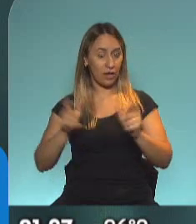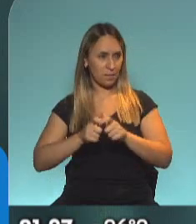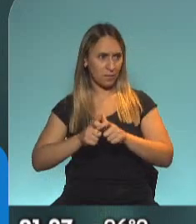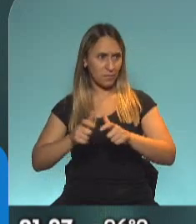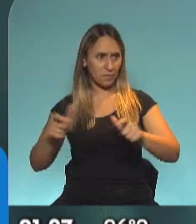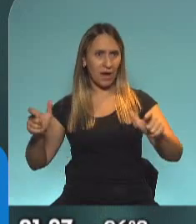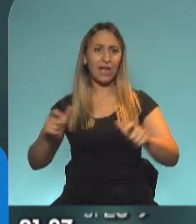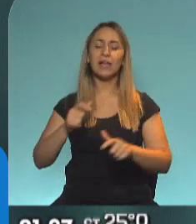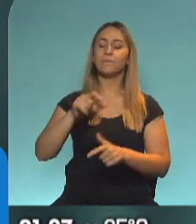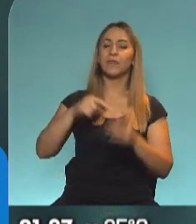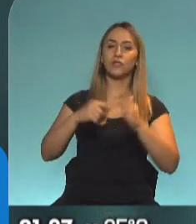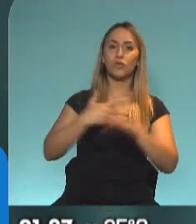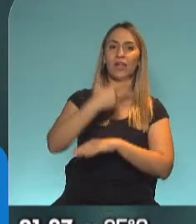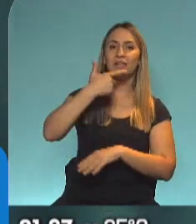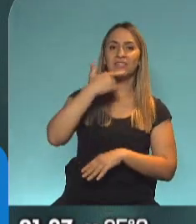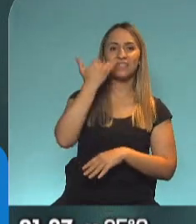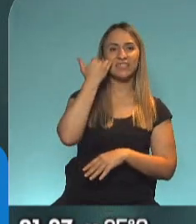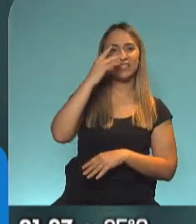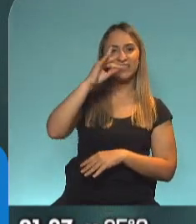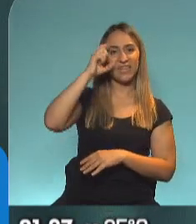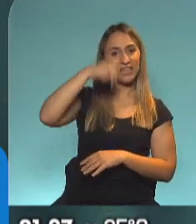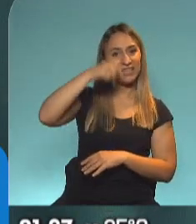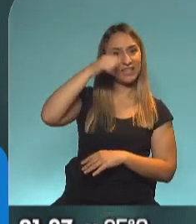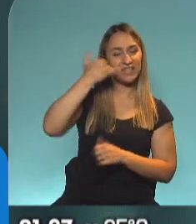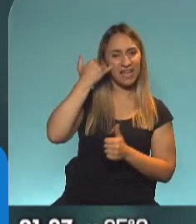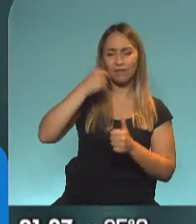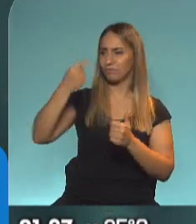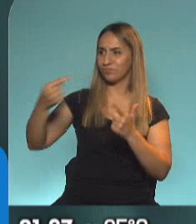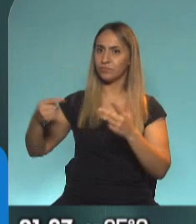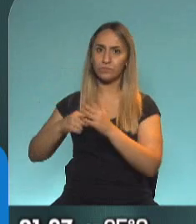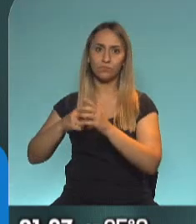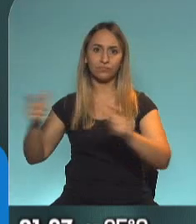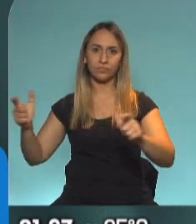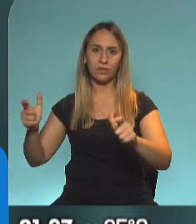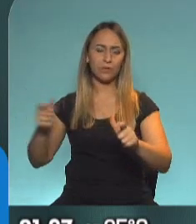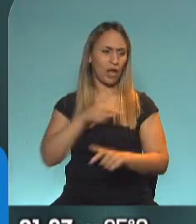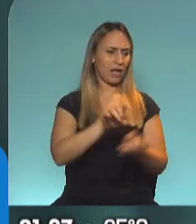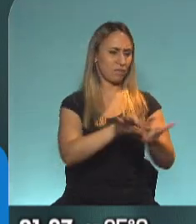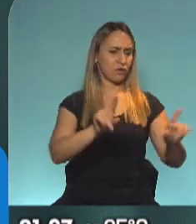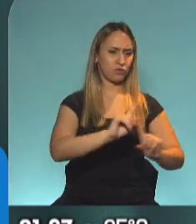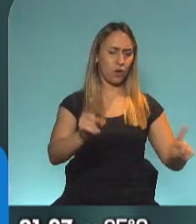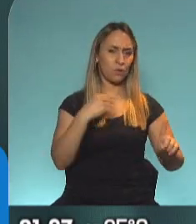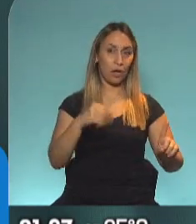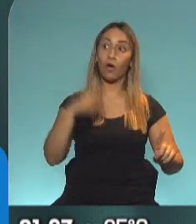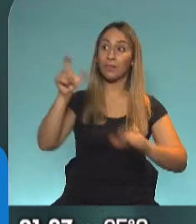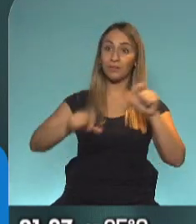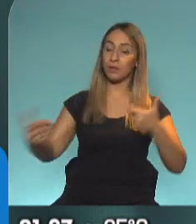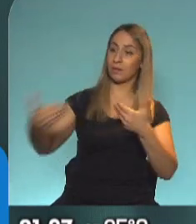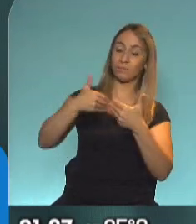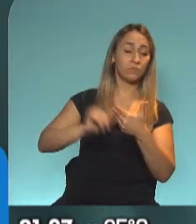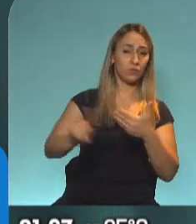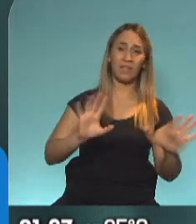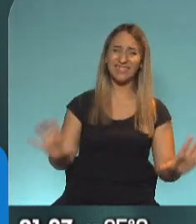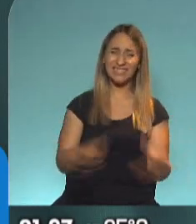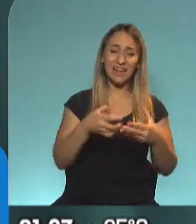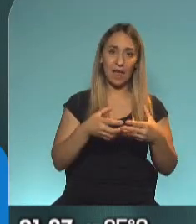tal lado y en tal lado. Ajá. Sí, ¿y por qué no en esa? Porque no permiten la entrada de otras personas. Claro. Tienen